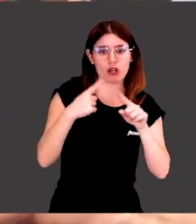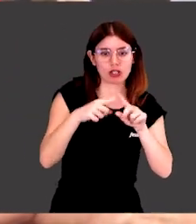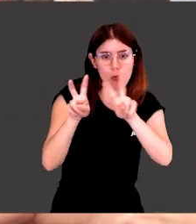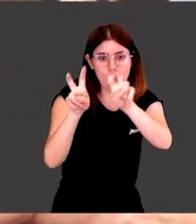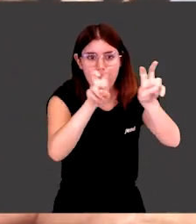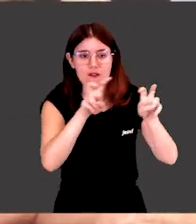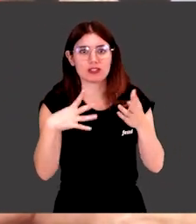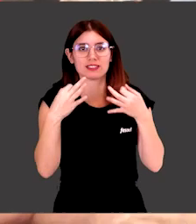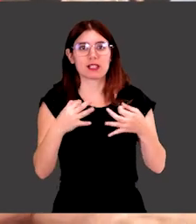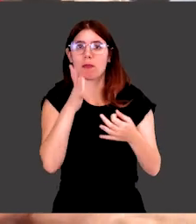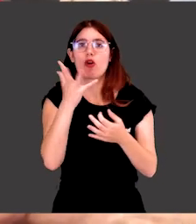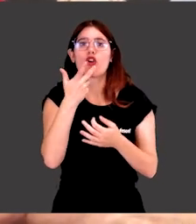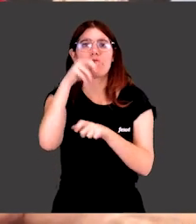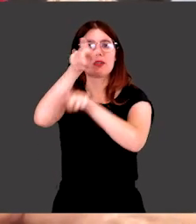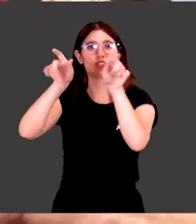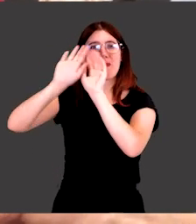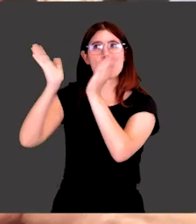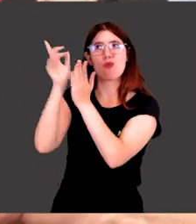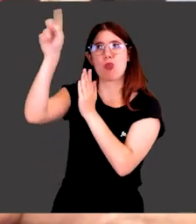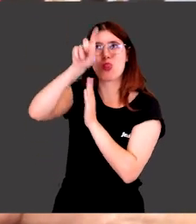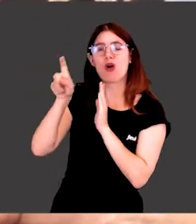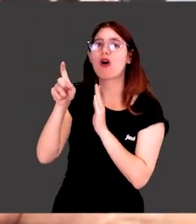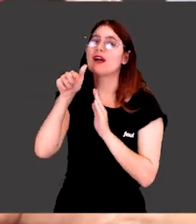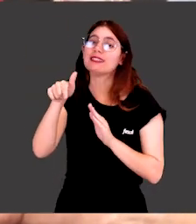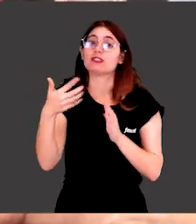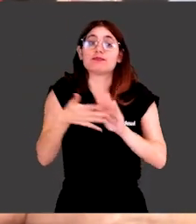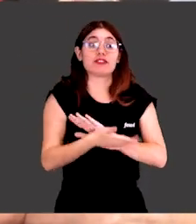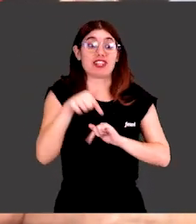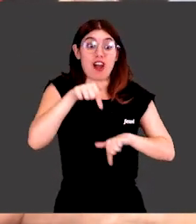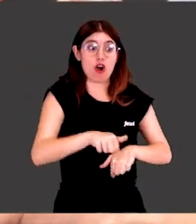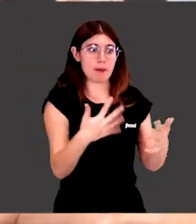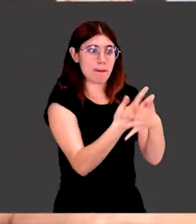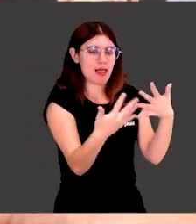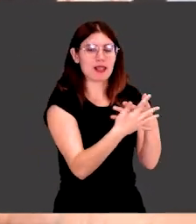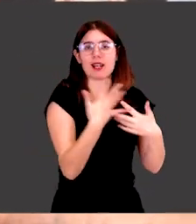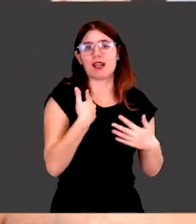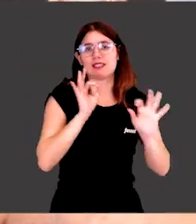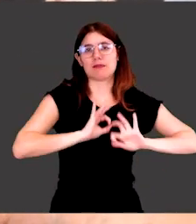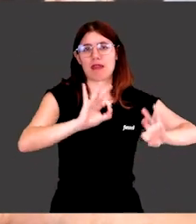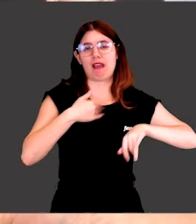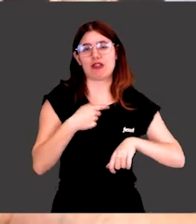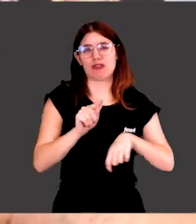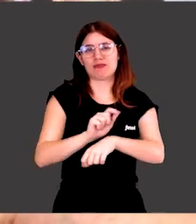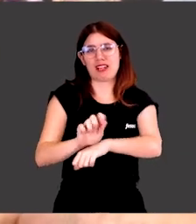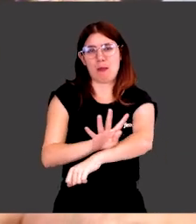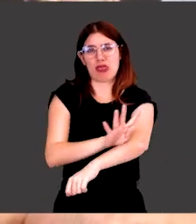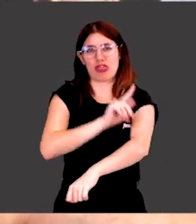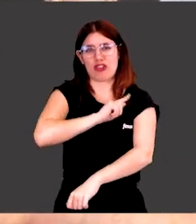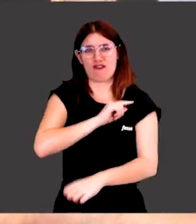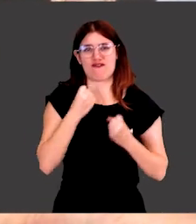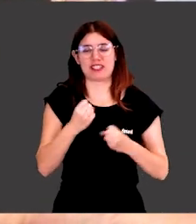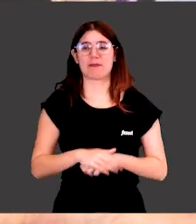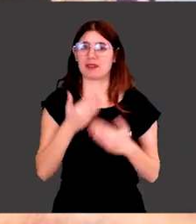visto antes, nos permite conocer gente en todas partes del mundo. Por lo tanto, esta conjunción de hoy creo que es muy especial y estoy muy